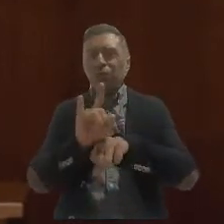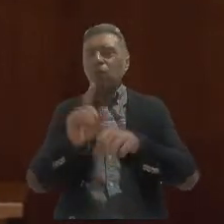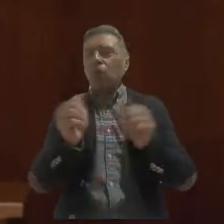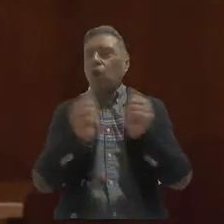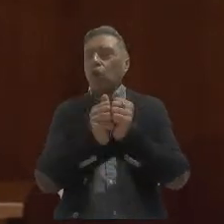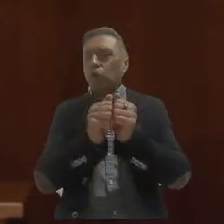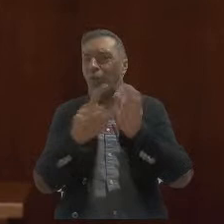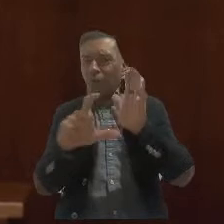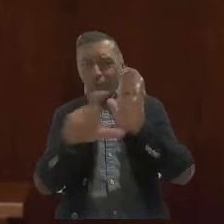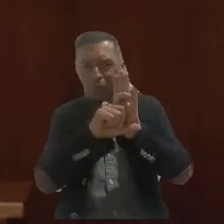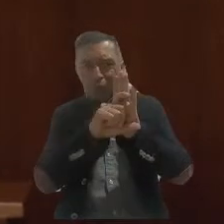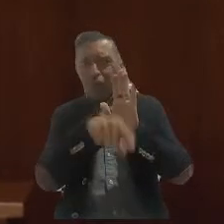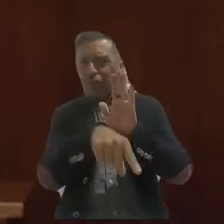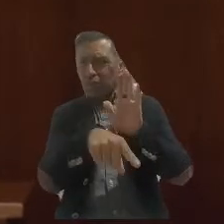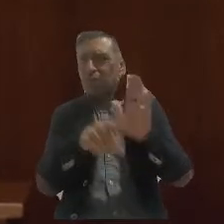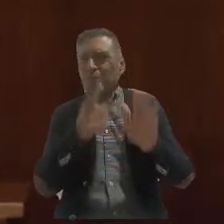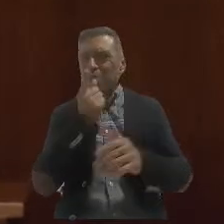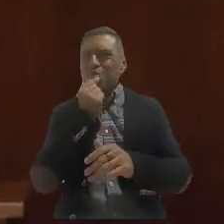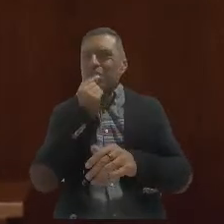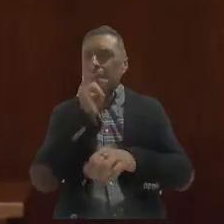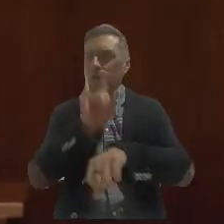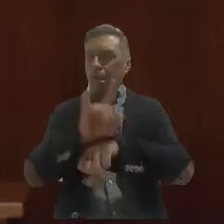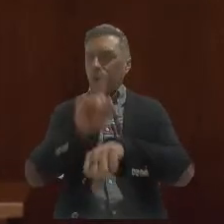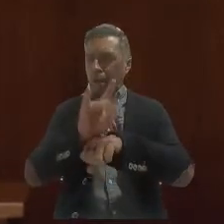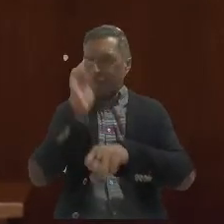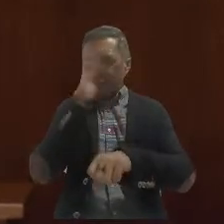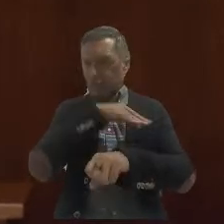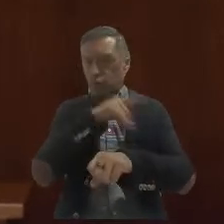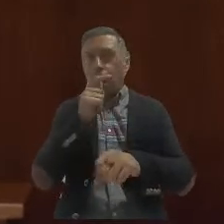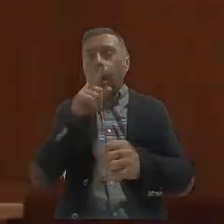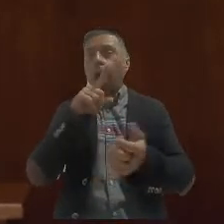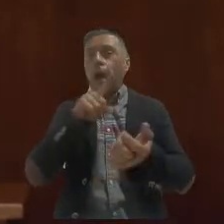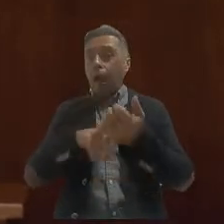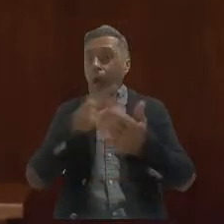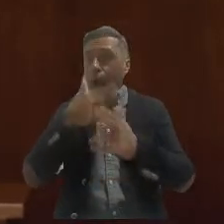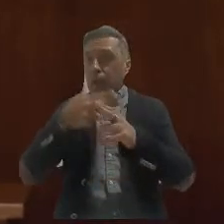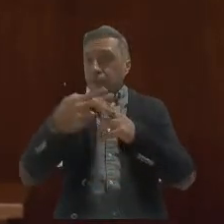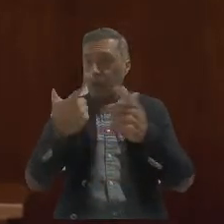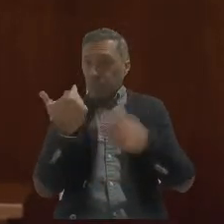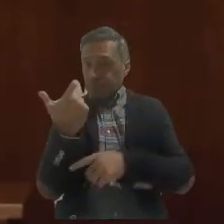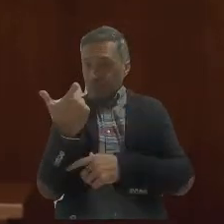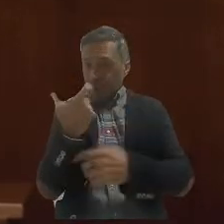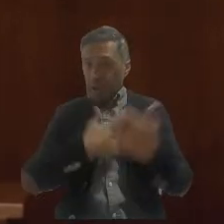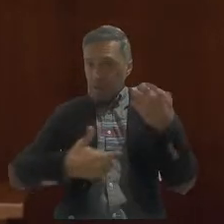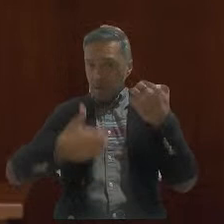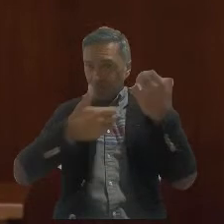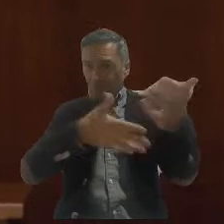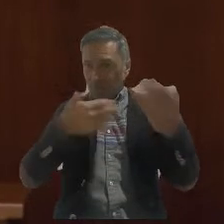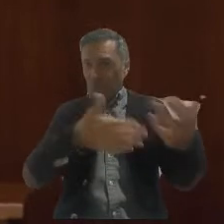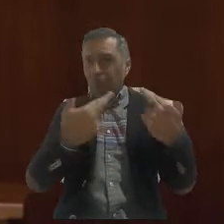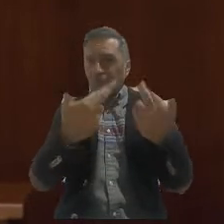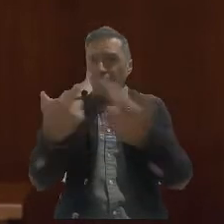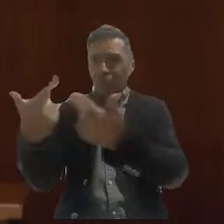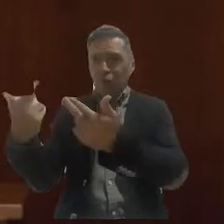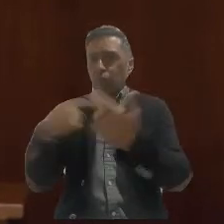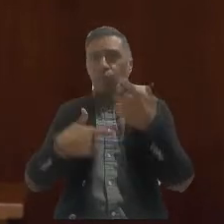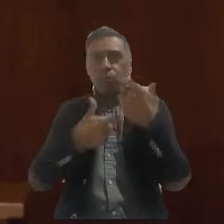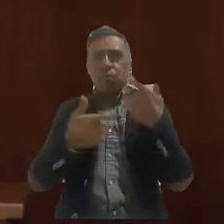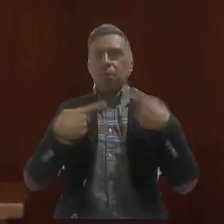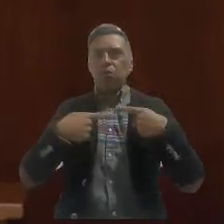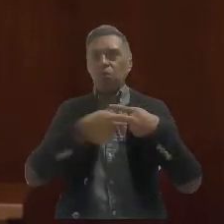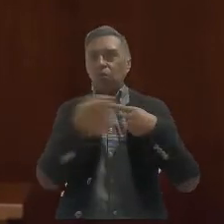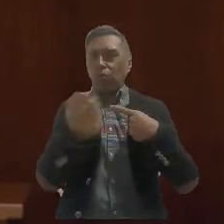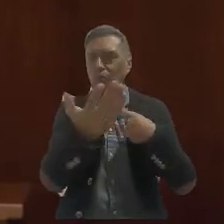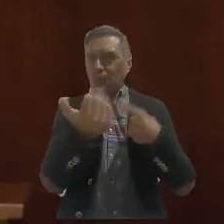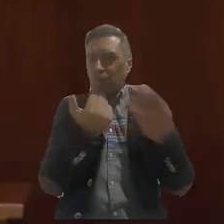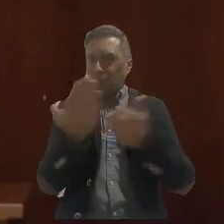de amedrentar a la sociedad, cometiendo con ello atropellos a la ciudadanía, vulnerando su seguridad jurídica. Los delitos de usurpación